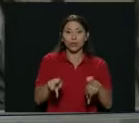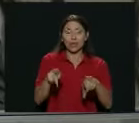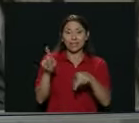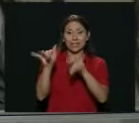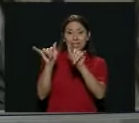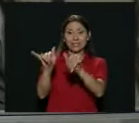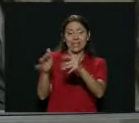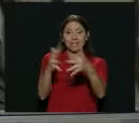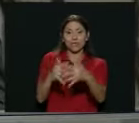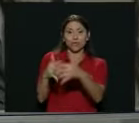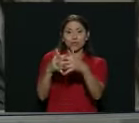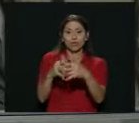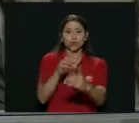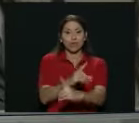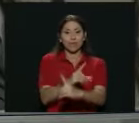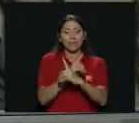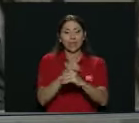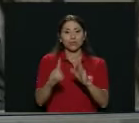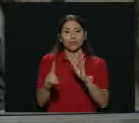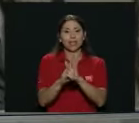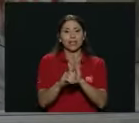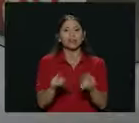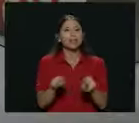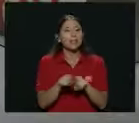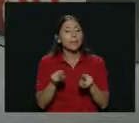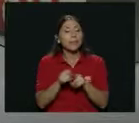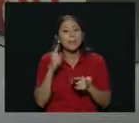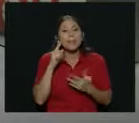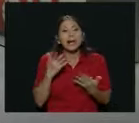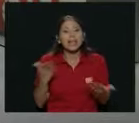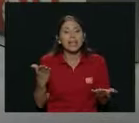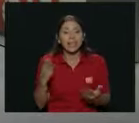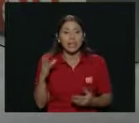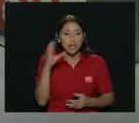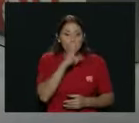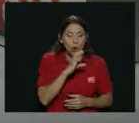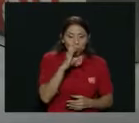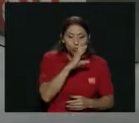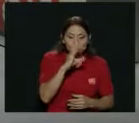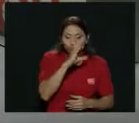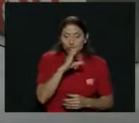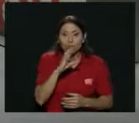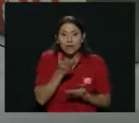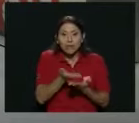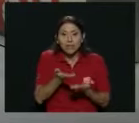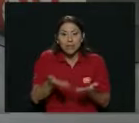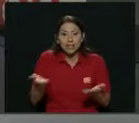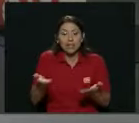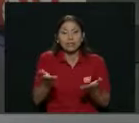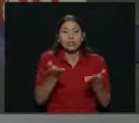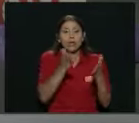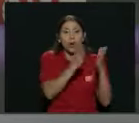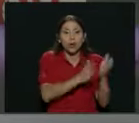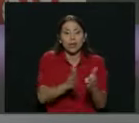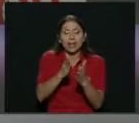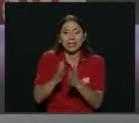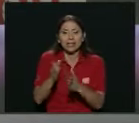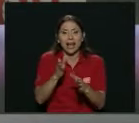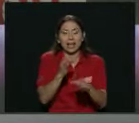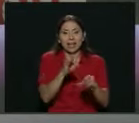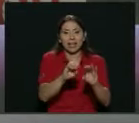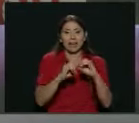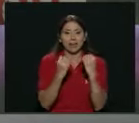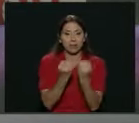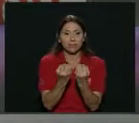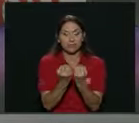Estados Unidos, para defender sus derechos, como para organizar sus instituciones y sus herramientas para la nueva situación